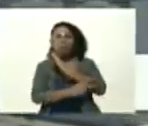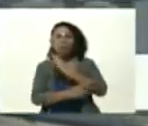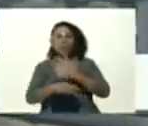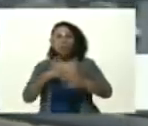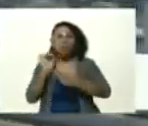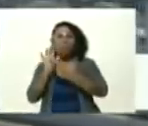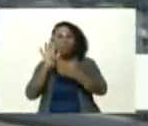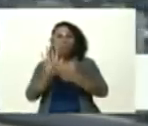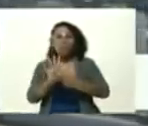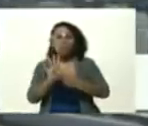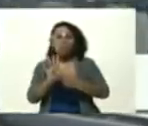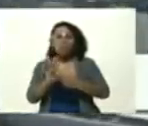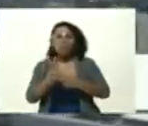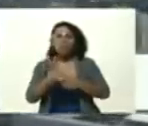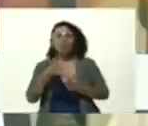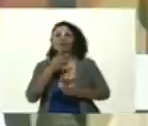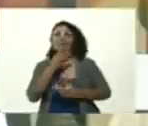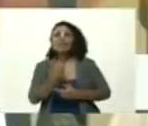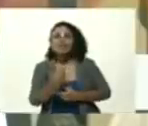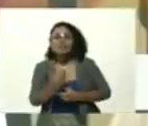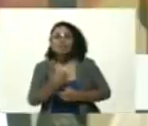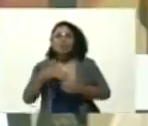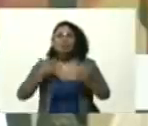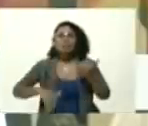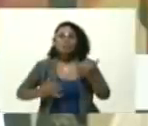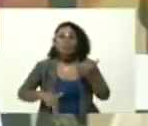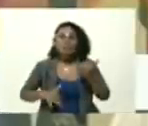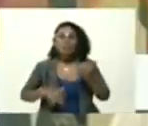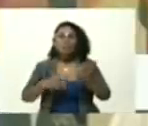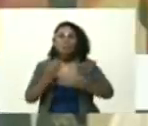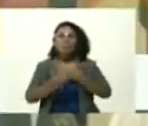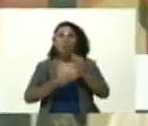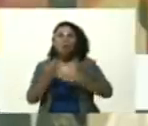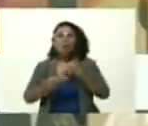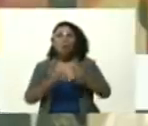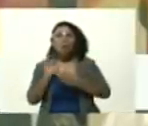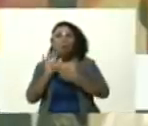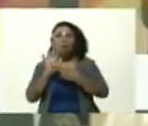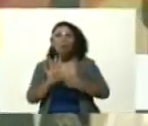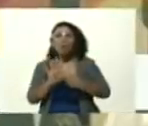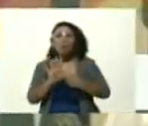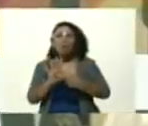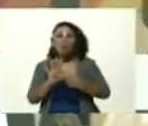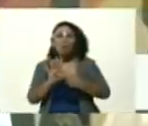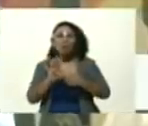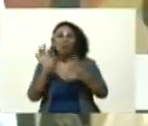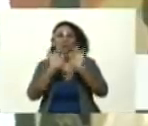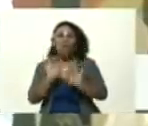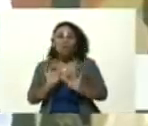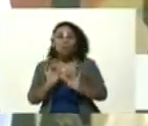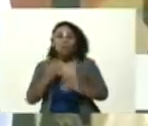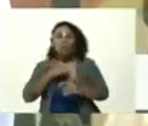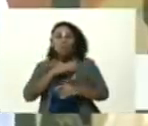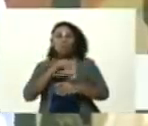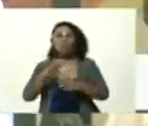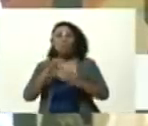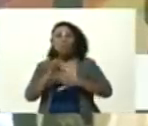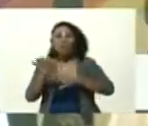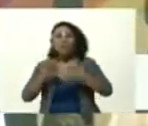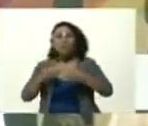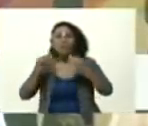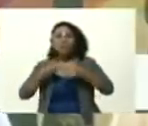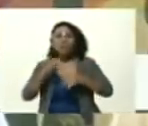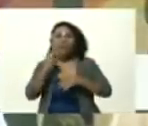mostramos el chivo, donde mostramos el cuatro, la tinaja como referencia de nuestro municipio Iribarren, el